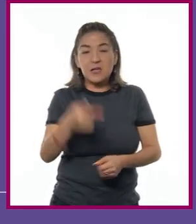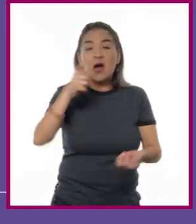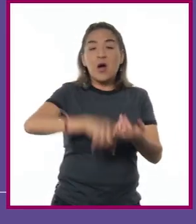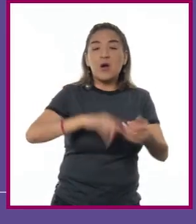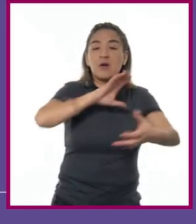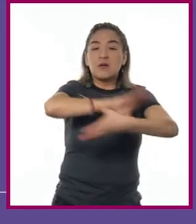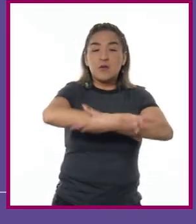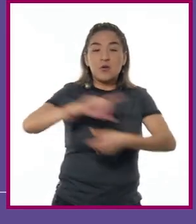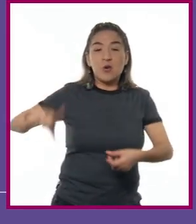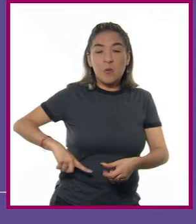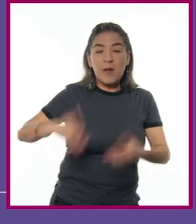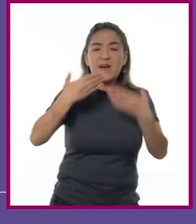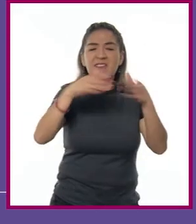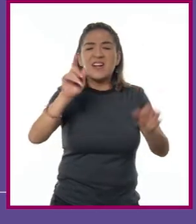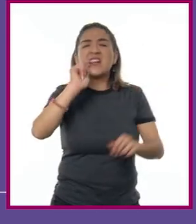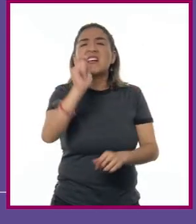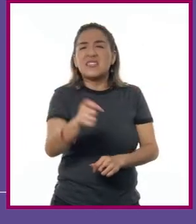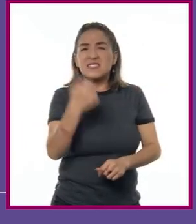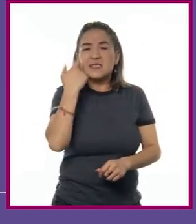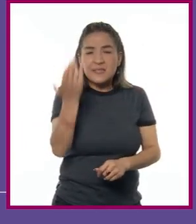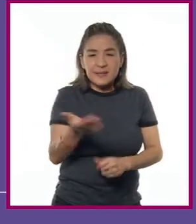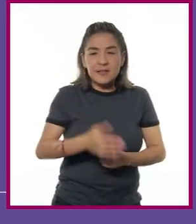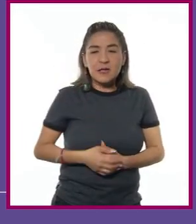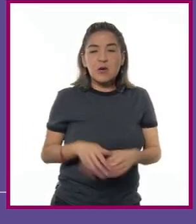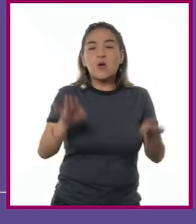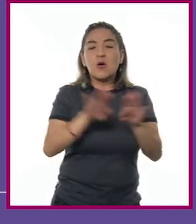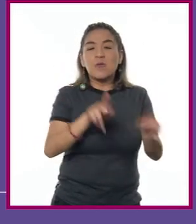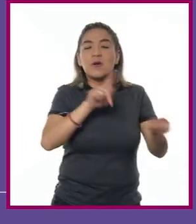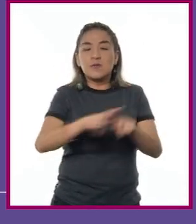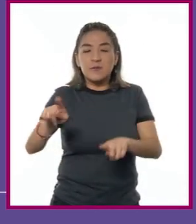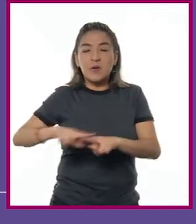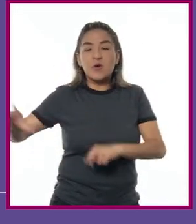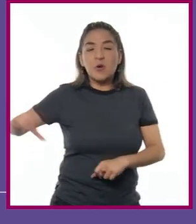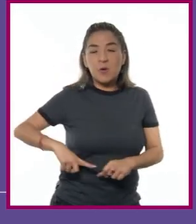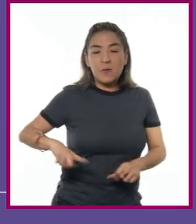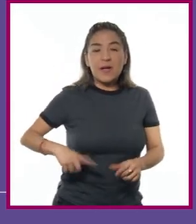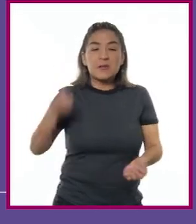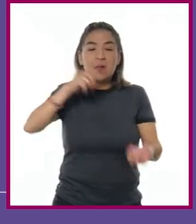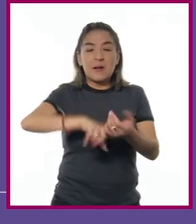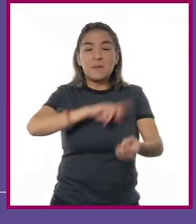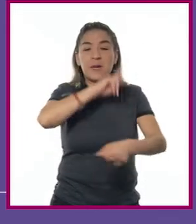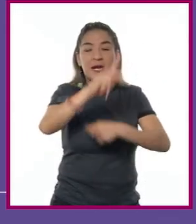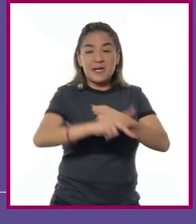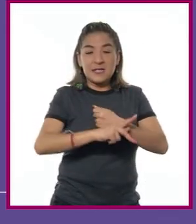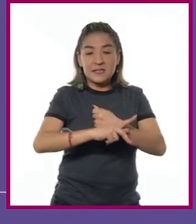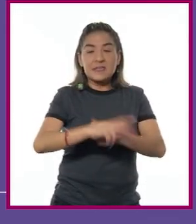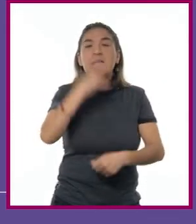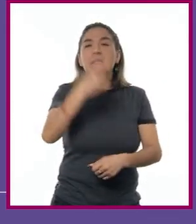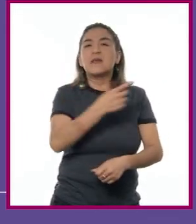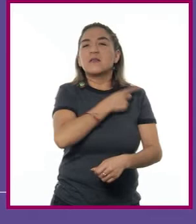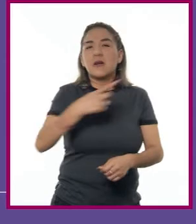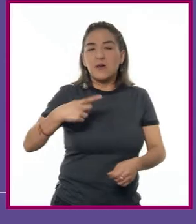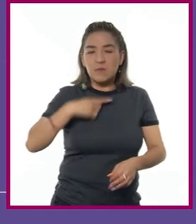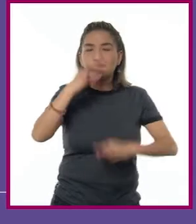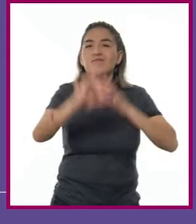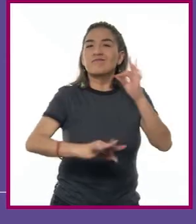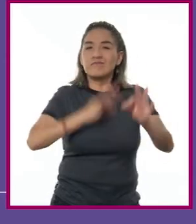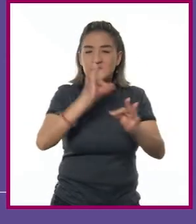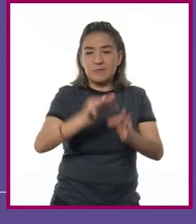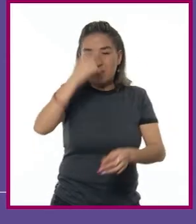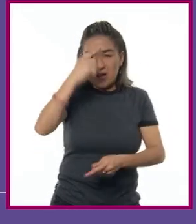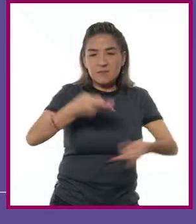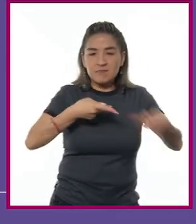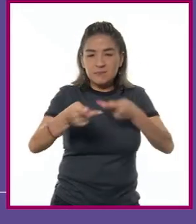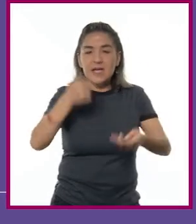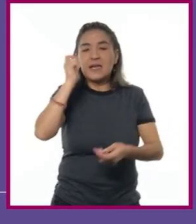Abierto busca, entre otras cosas, propiciar que los gobiernos de los países que forman parte asuman compromisos para